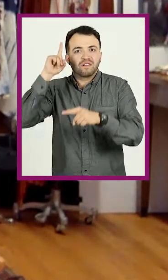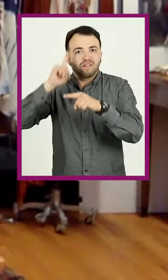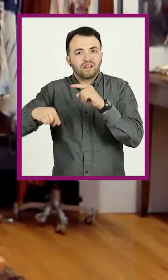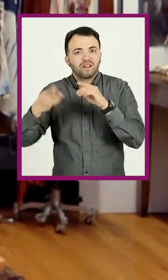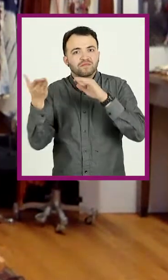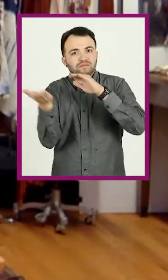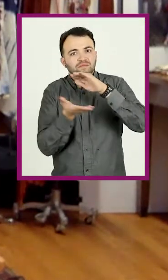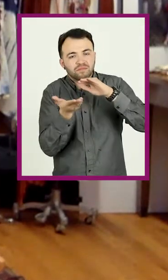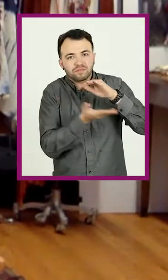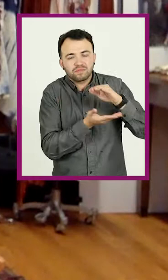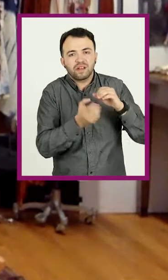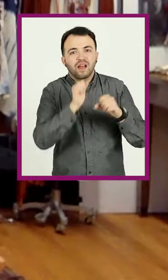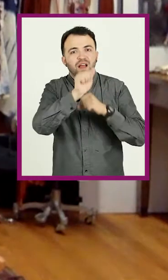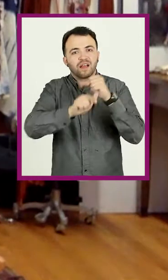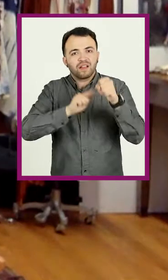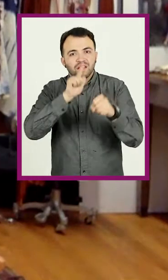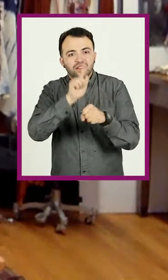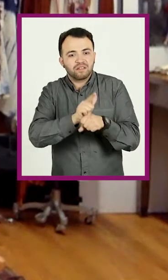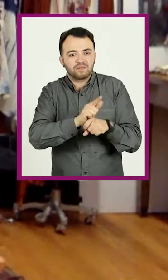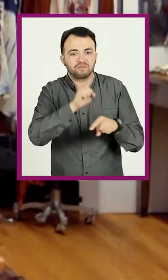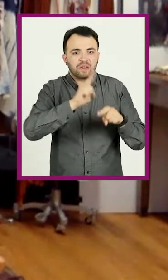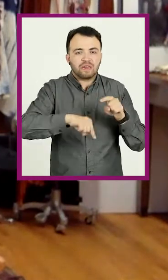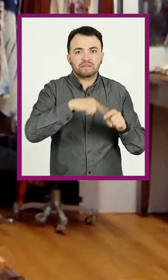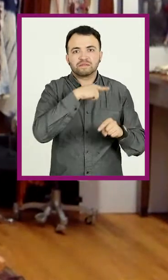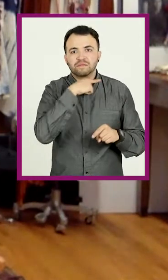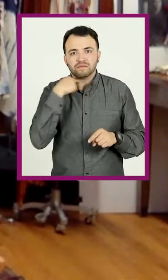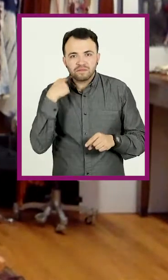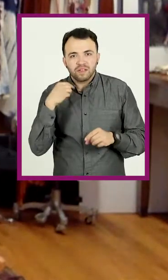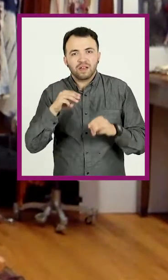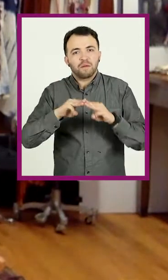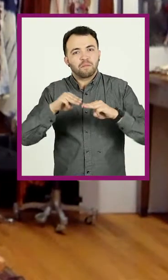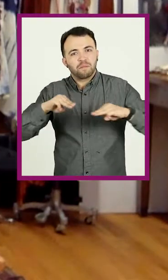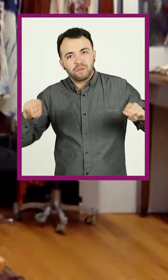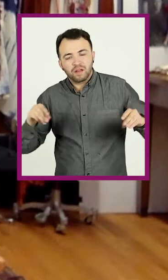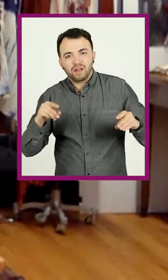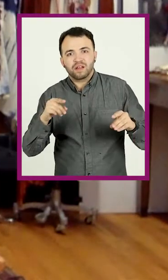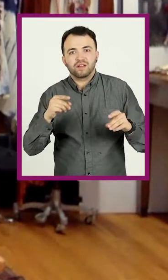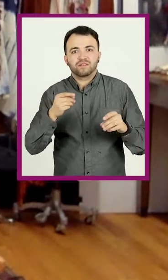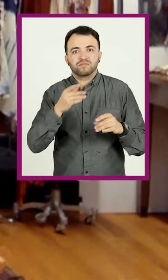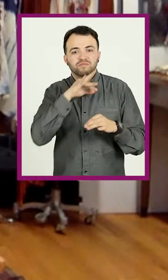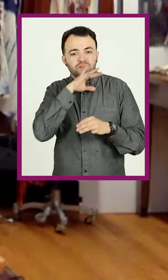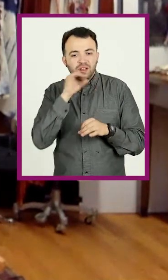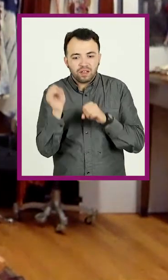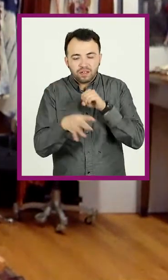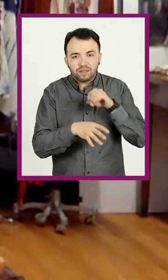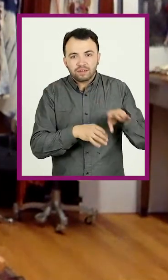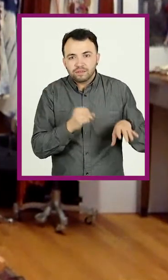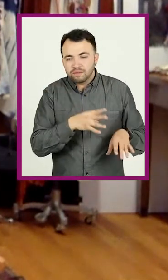miles de especies en los mares, selvas y bosques.